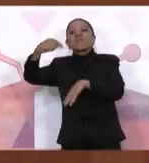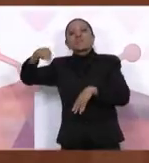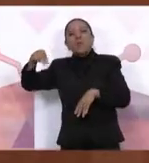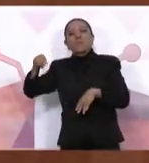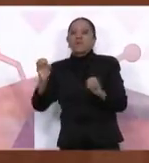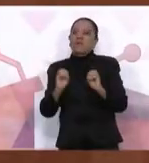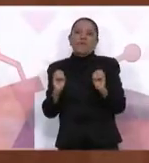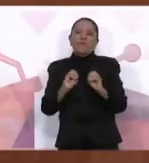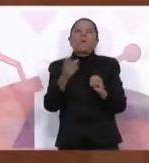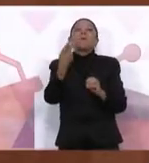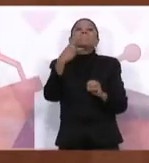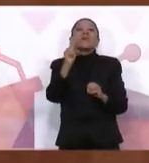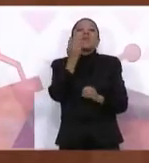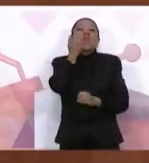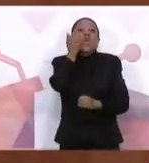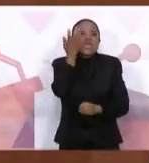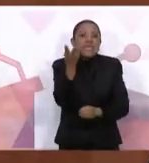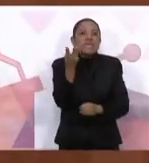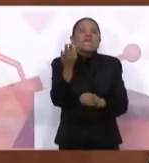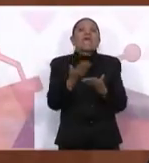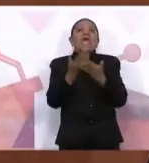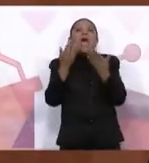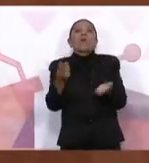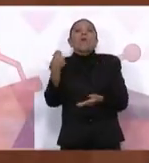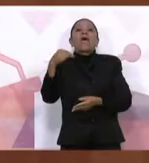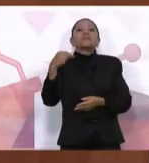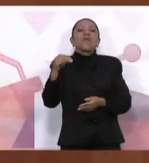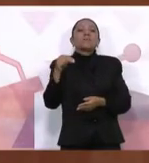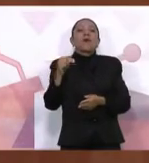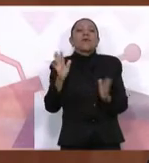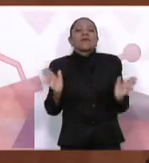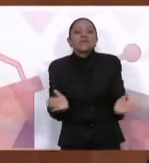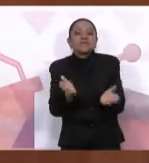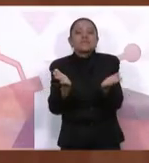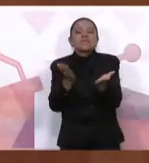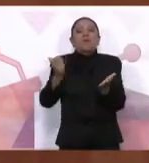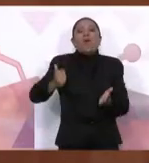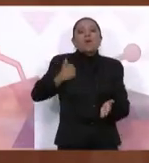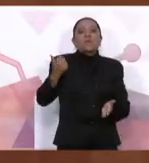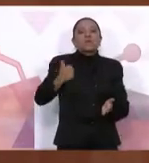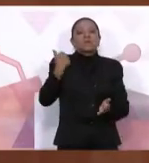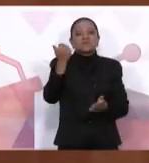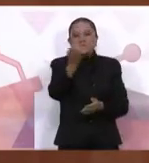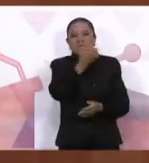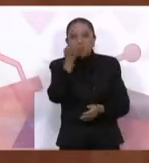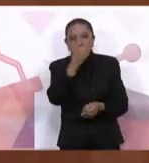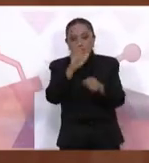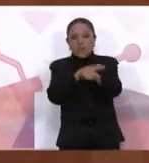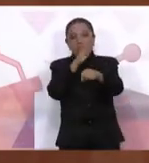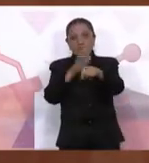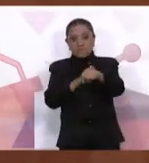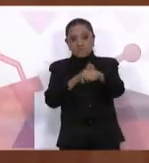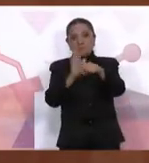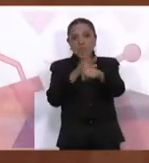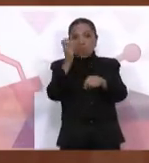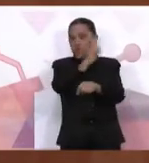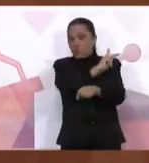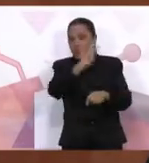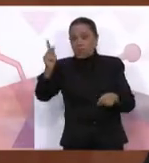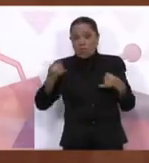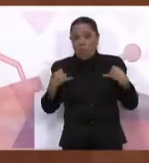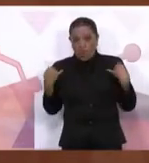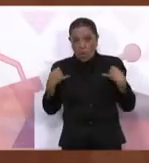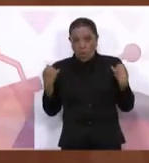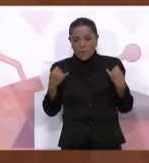llamarle ahora el incentivo al aprovechamiento escolar de manera pues que todos los jóvenes que reciban esta beca